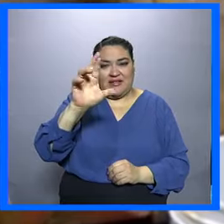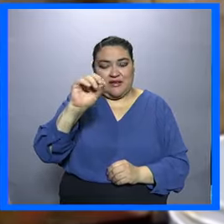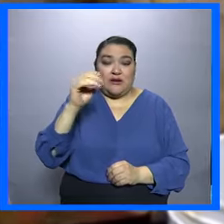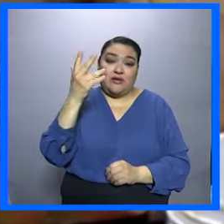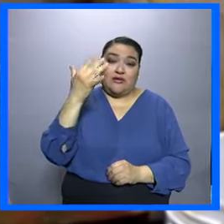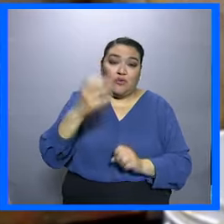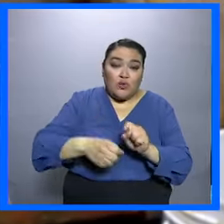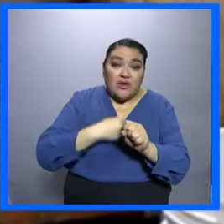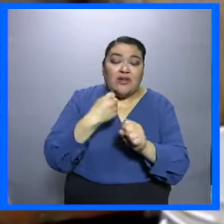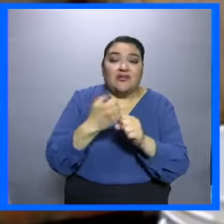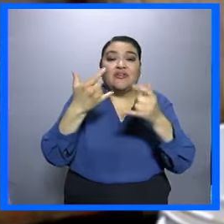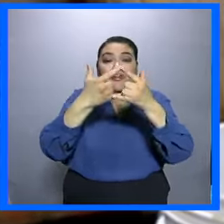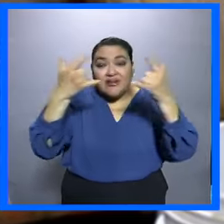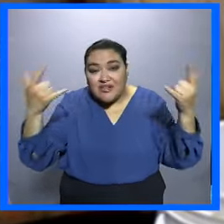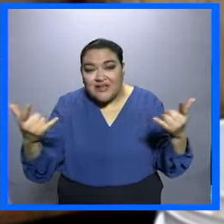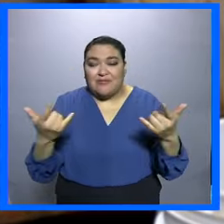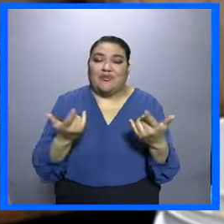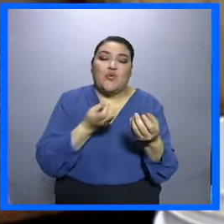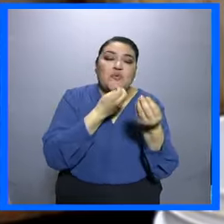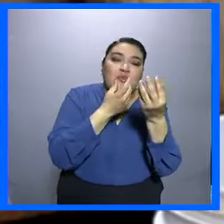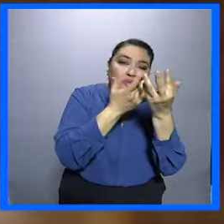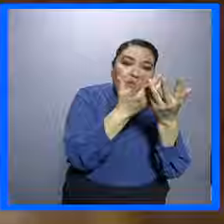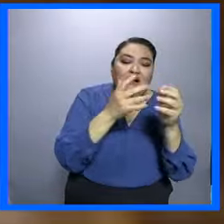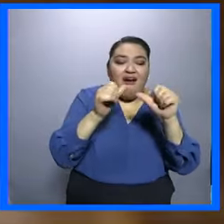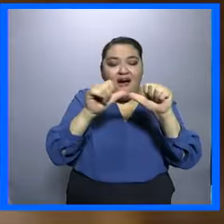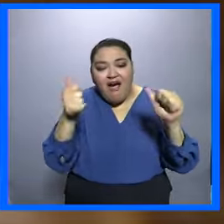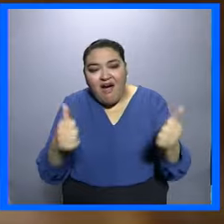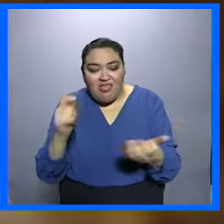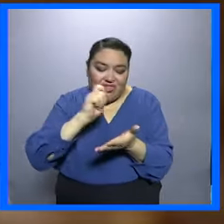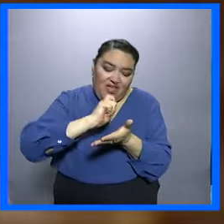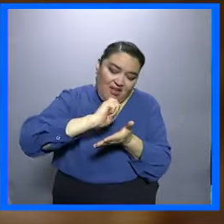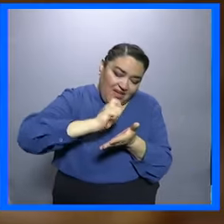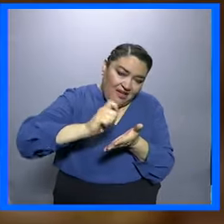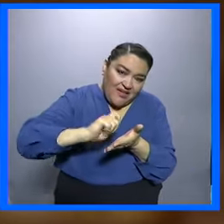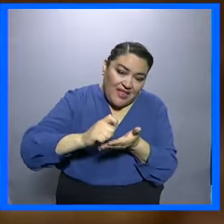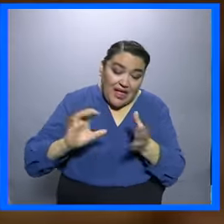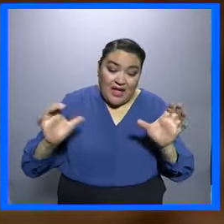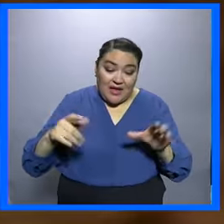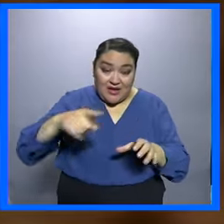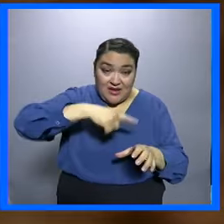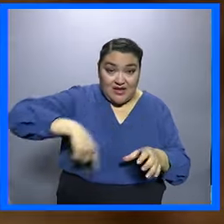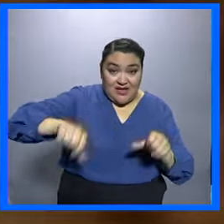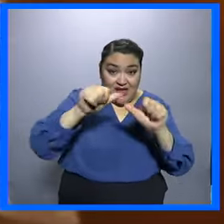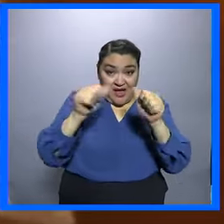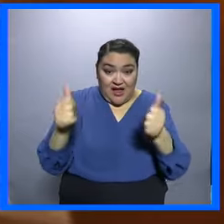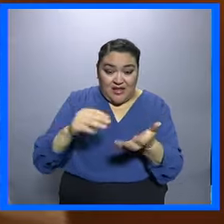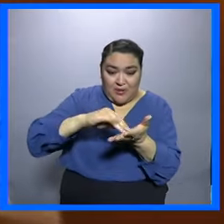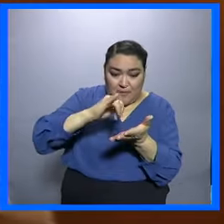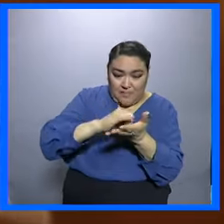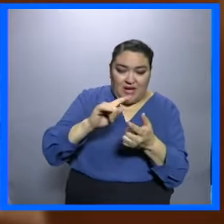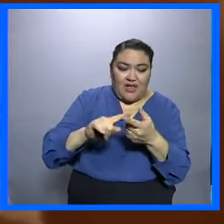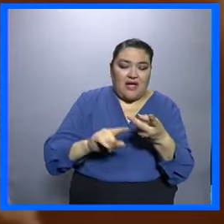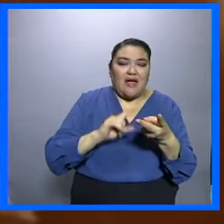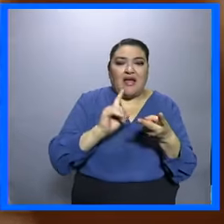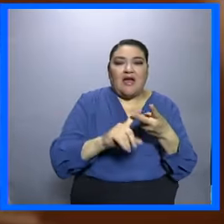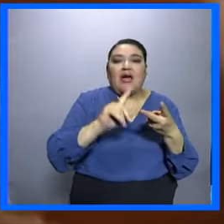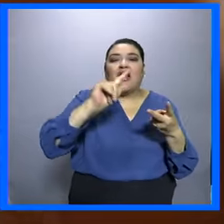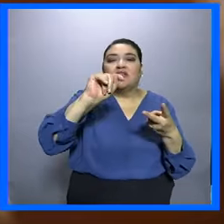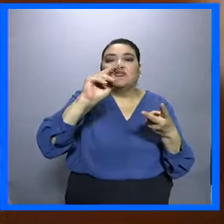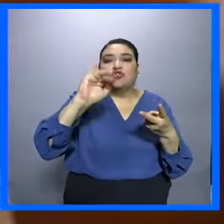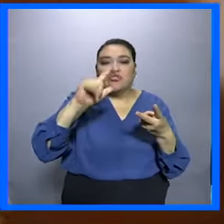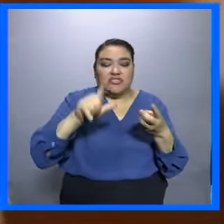libros, cuentos, arte, que salen de manos, plumas e imaginación de un colectivo de artistas mayas, tzotziles y setzales, en su